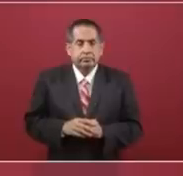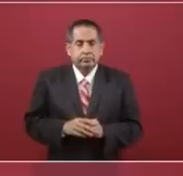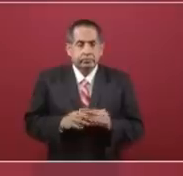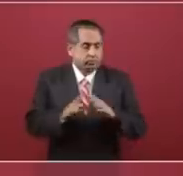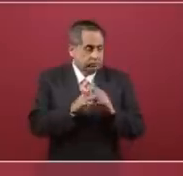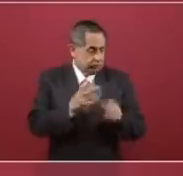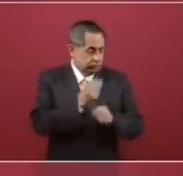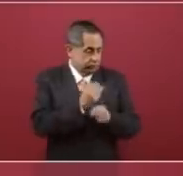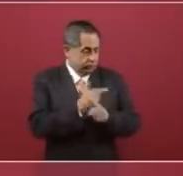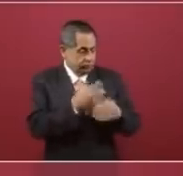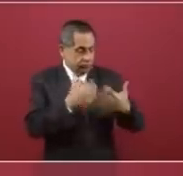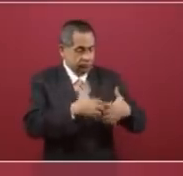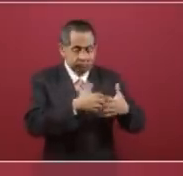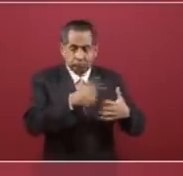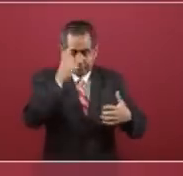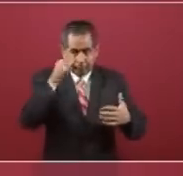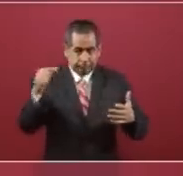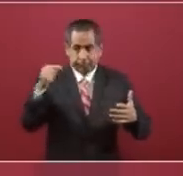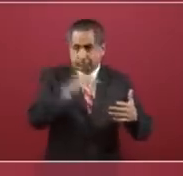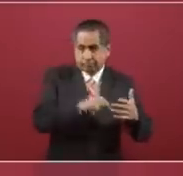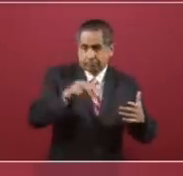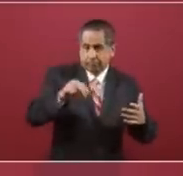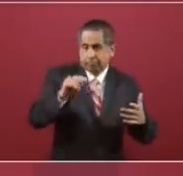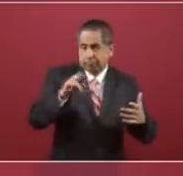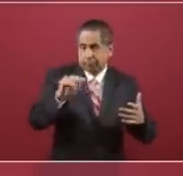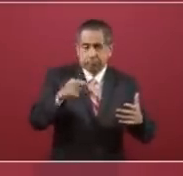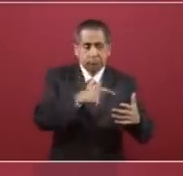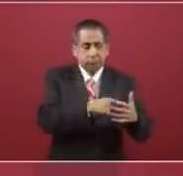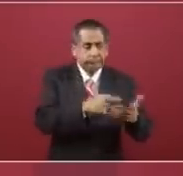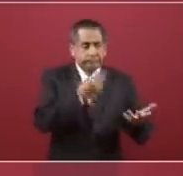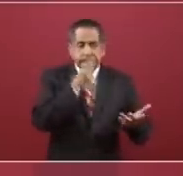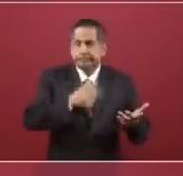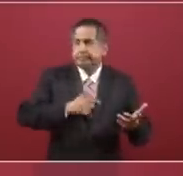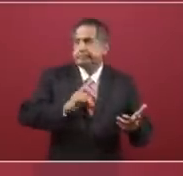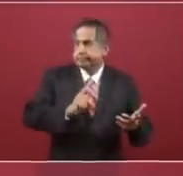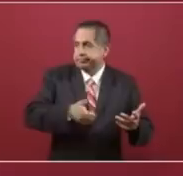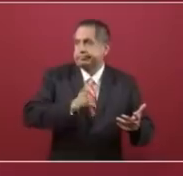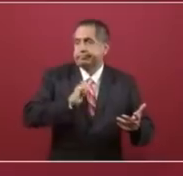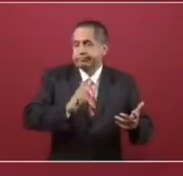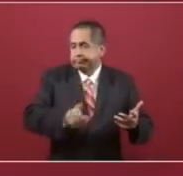habilitada una planta para ese propósito, se está pagando.